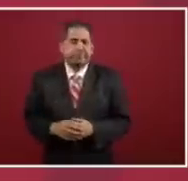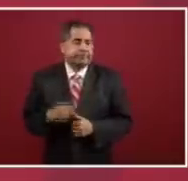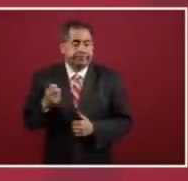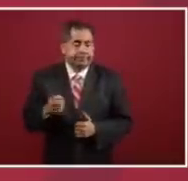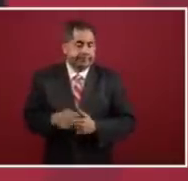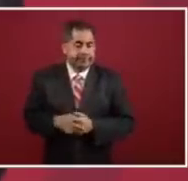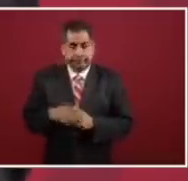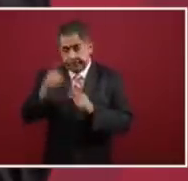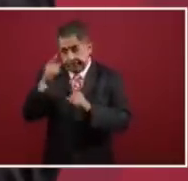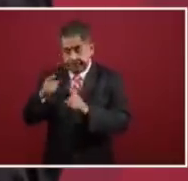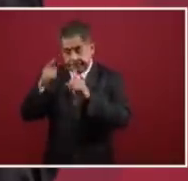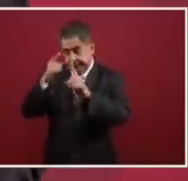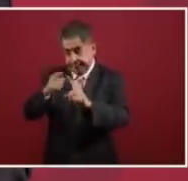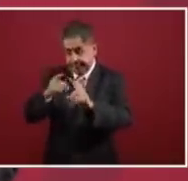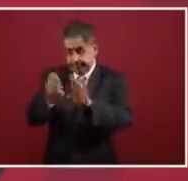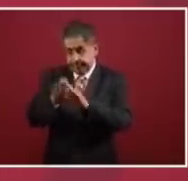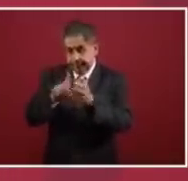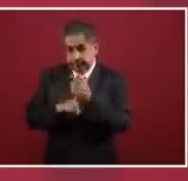El propósito